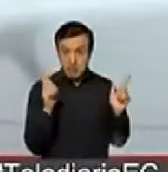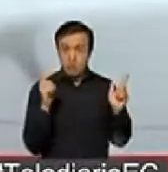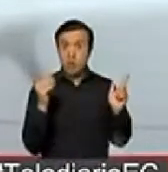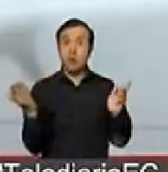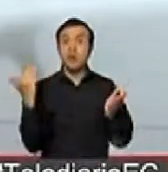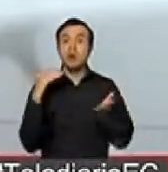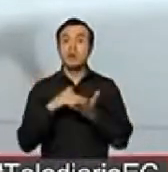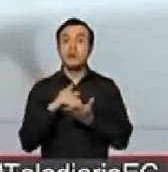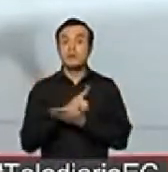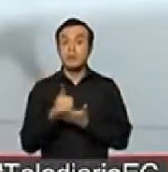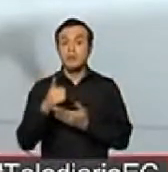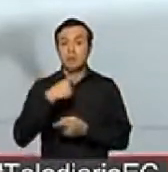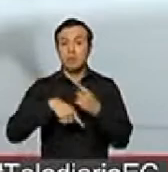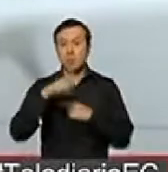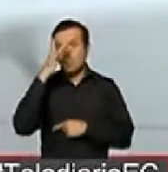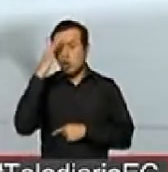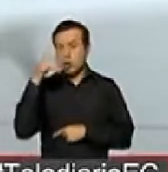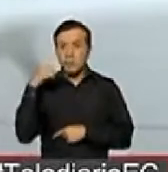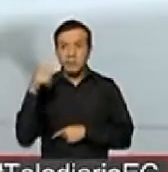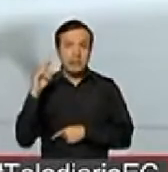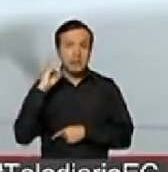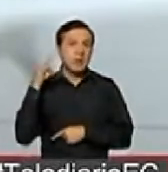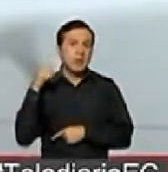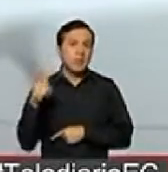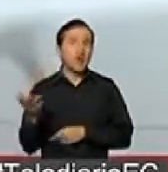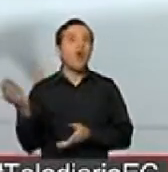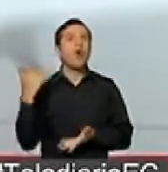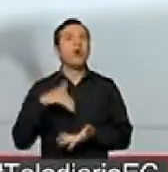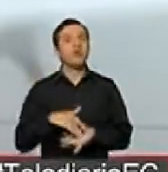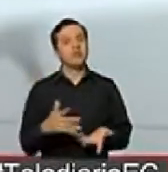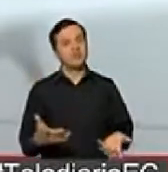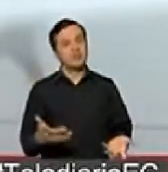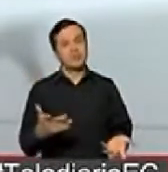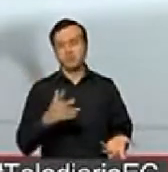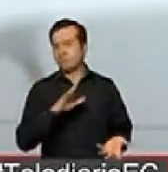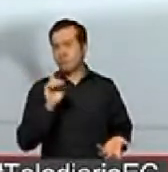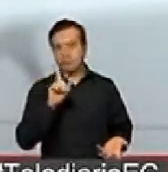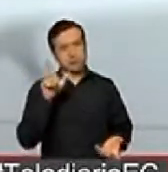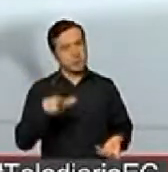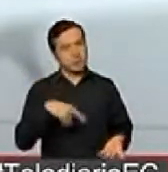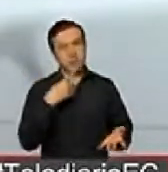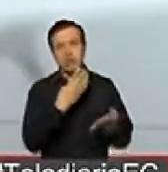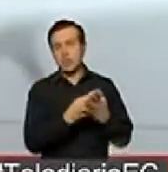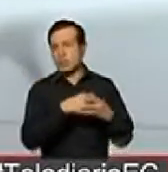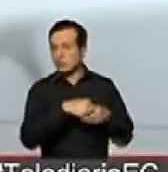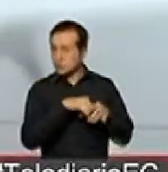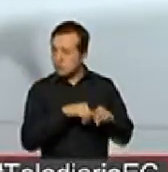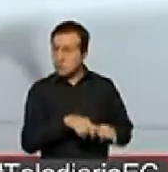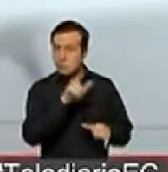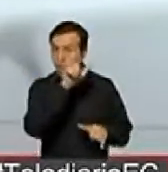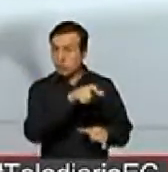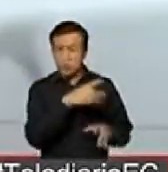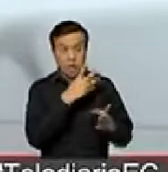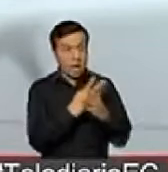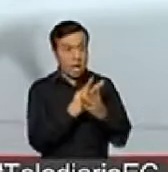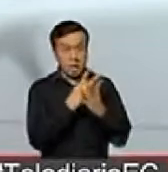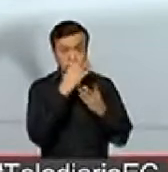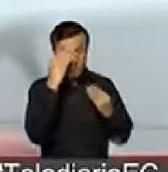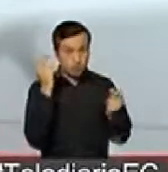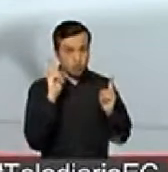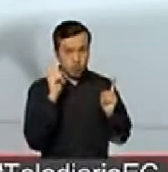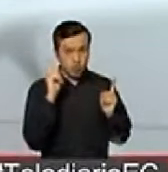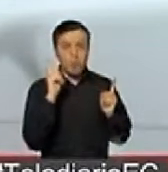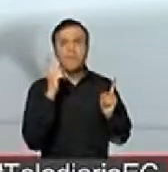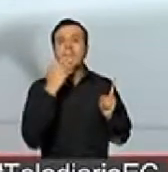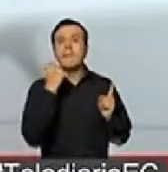volvió a la semana. ¿Por qué? Porque había vuelto a violar a la niña. Entonces, es preferible que a estas personas que no se rehabilitan, lamentablemente,